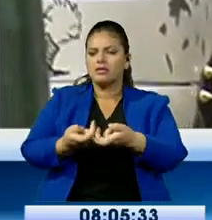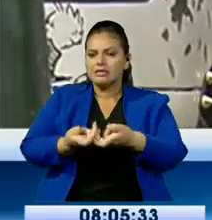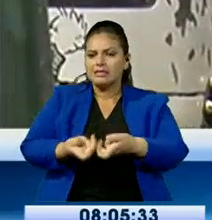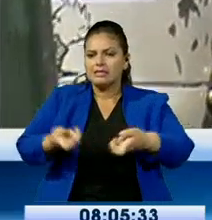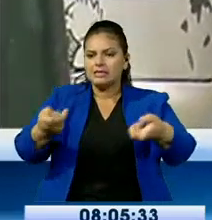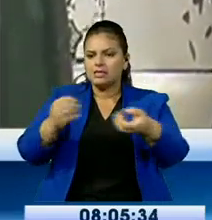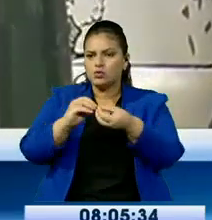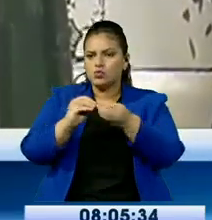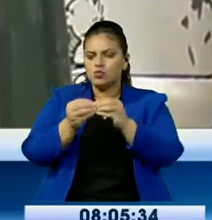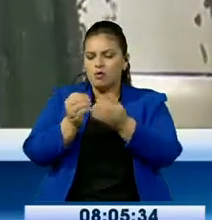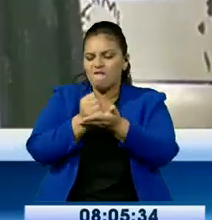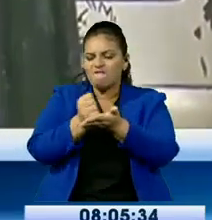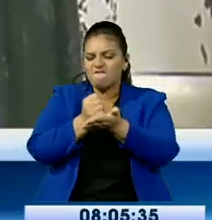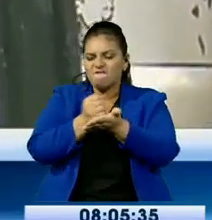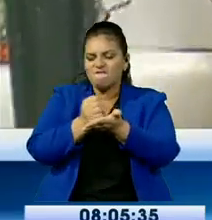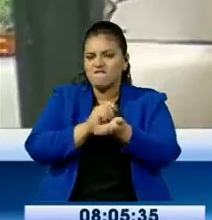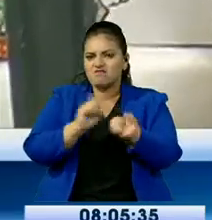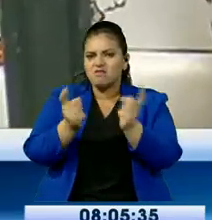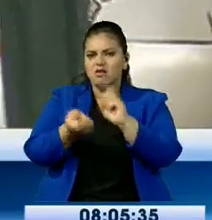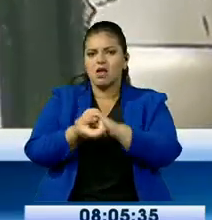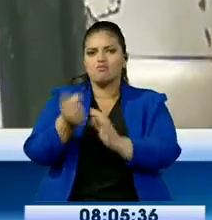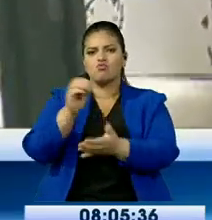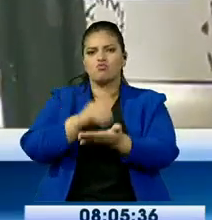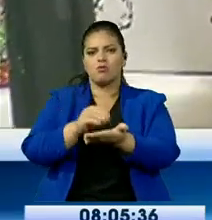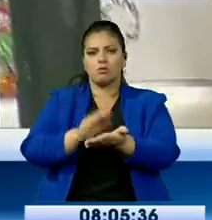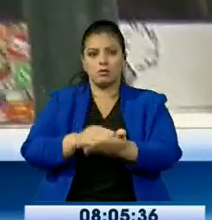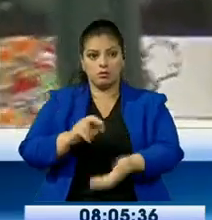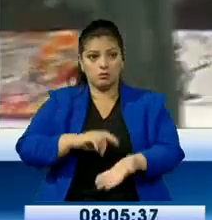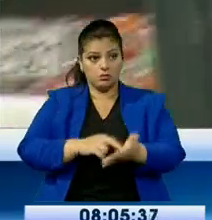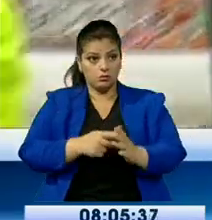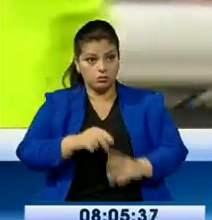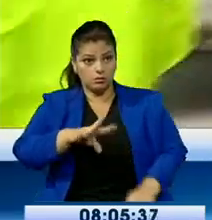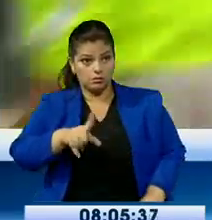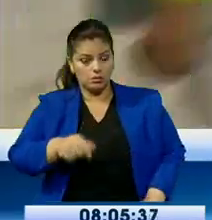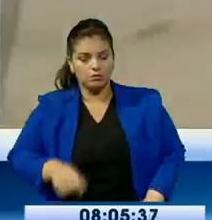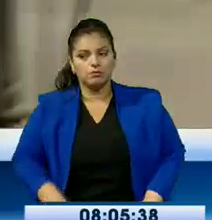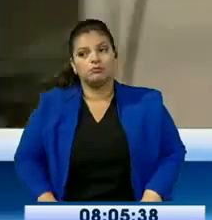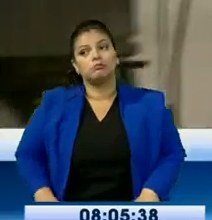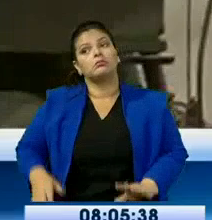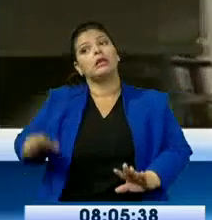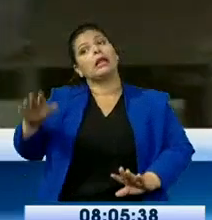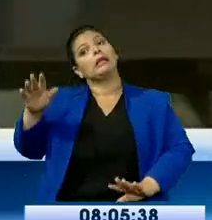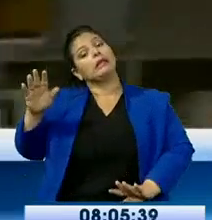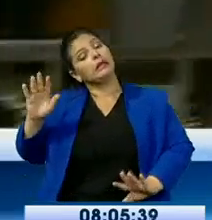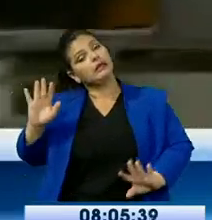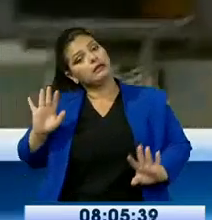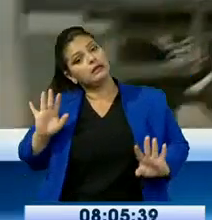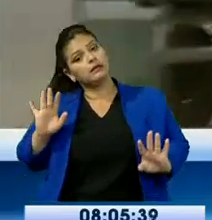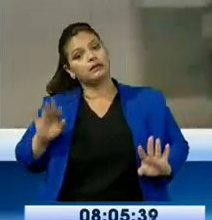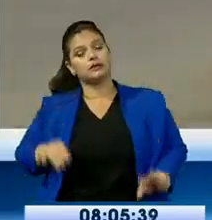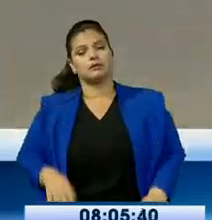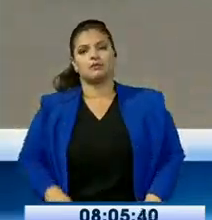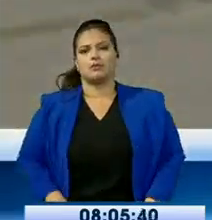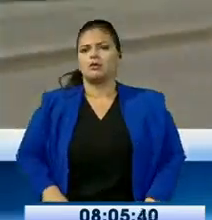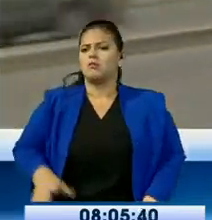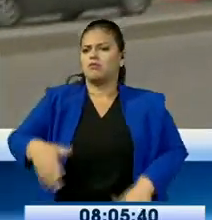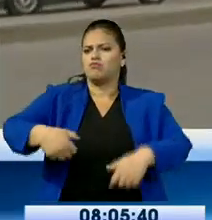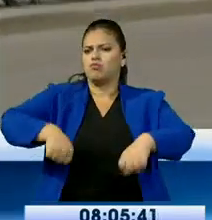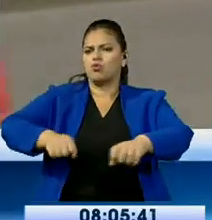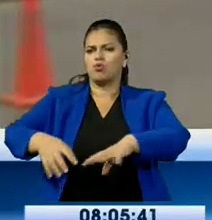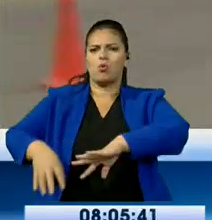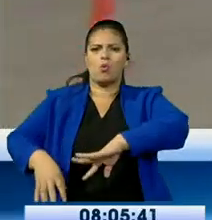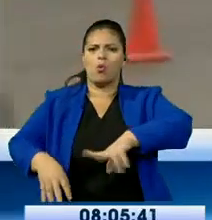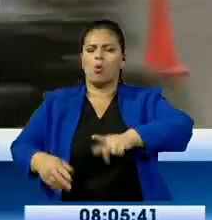momento han sido robados? Es posible que en algún momento fueron robados y comercializados a un bajo costo, o a su